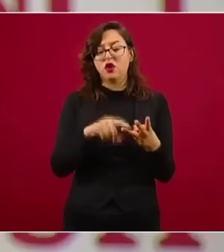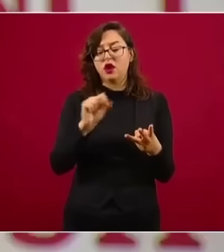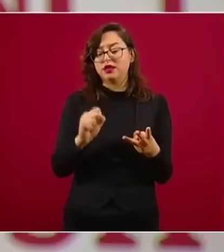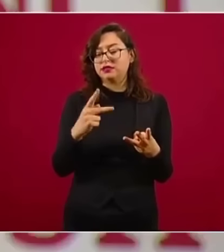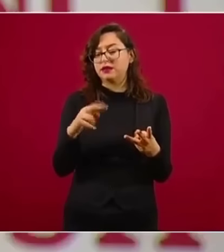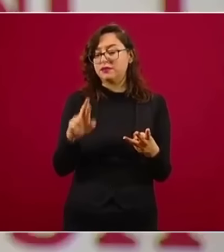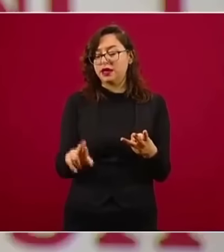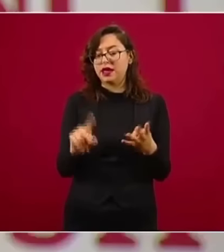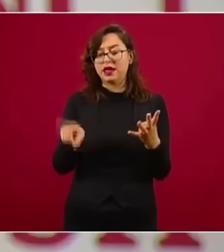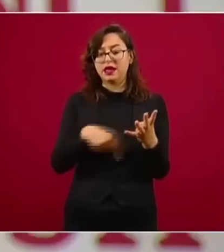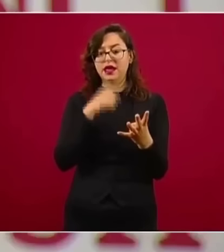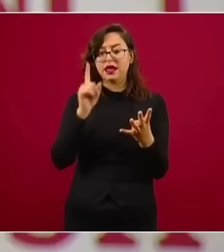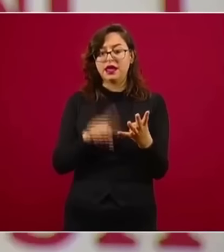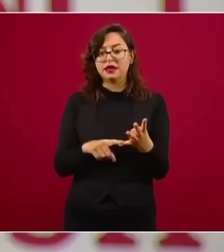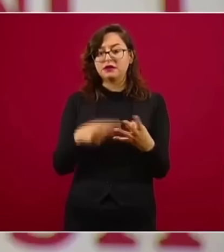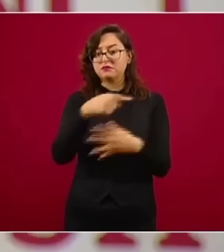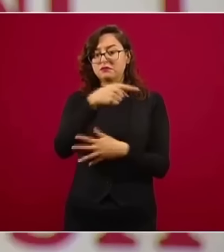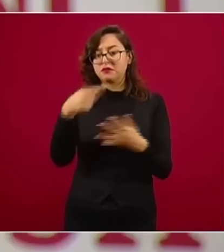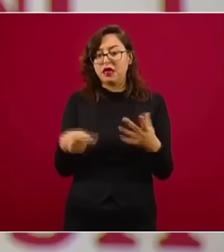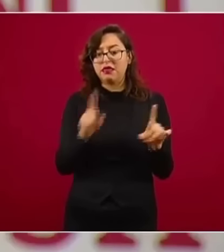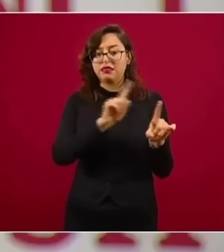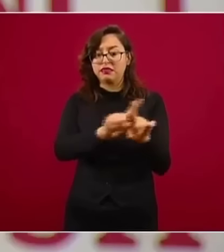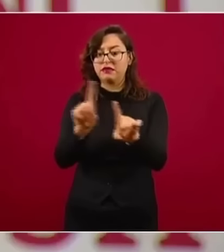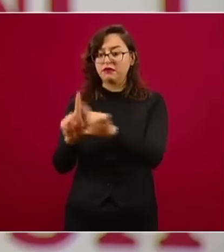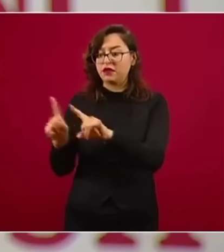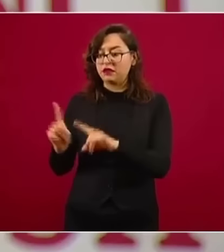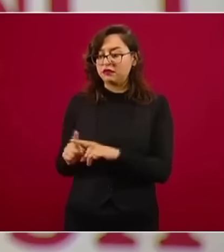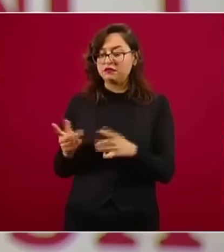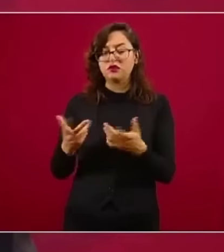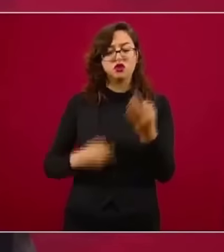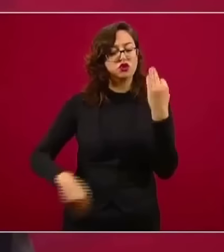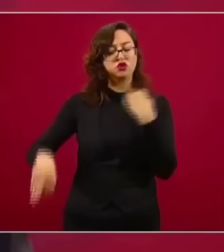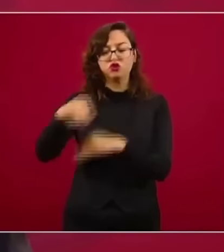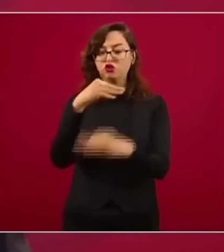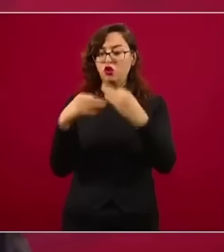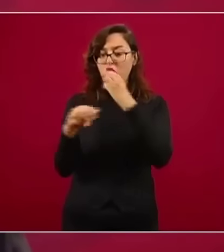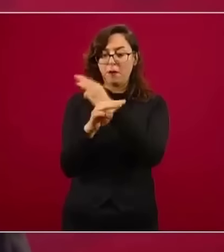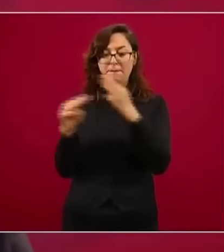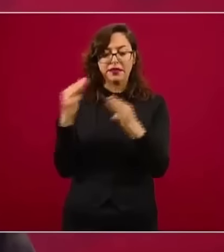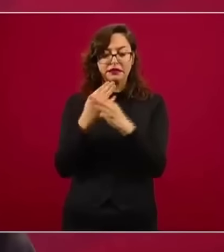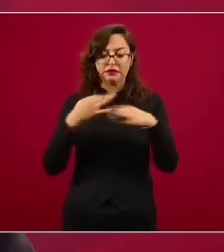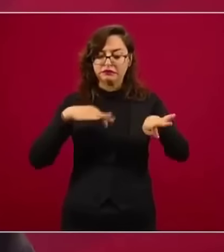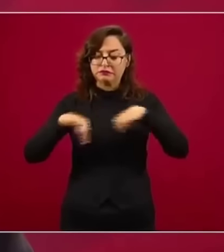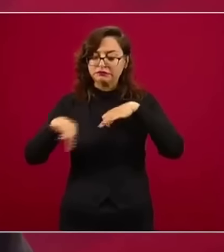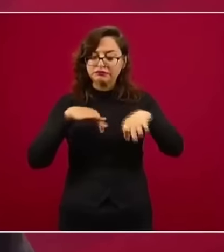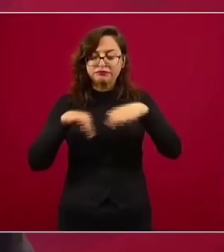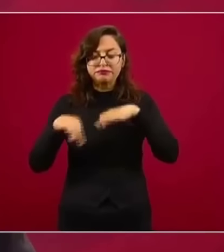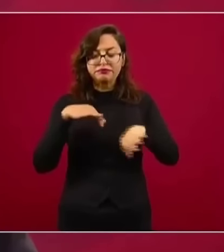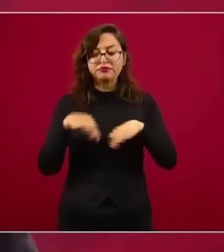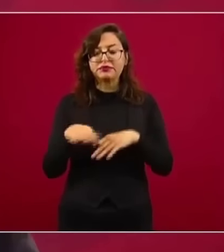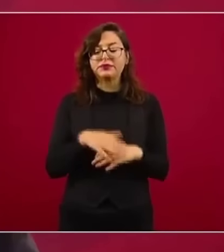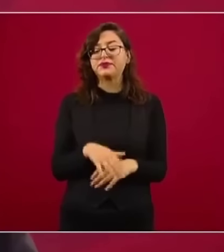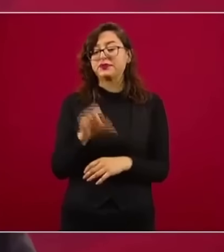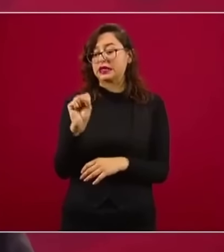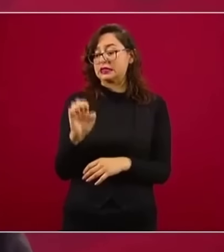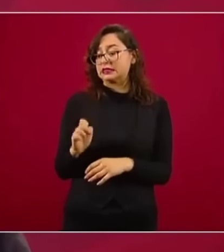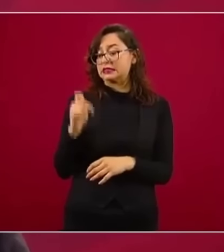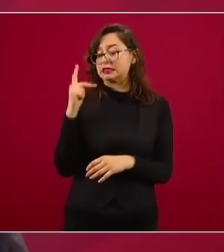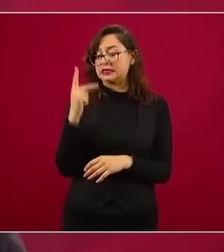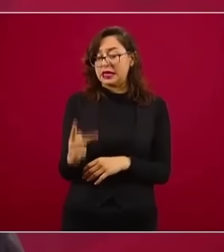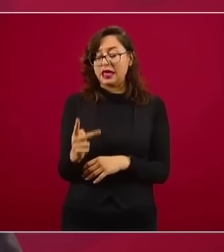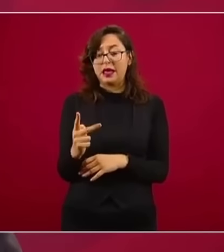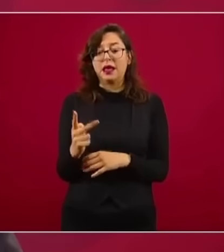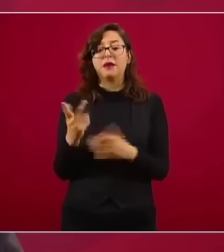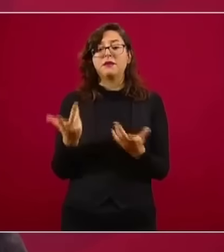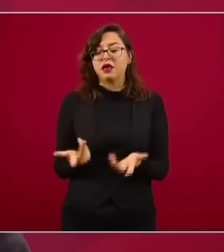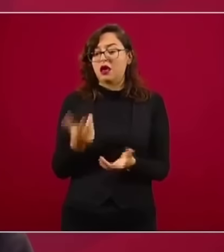de medios son los que están haciendo absolutamente todo el trabajo. La Secretaría de Educación Pública realiza